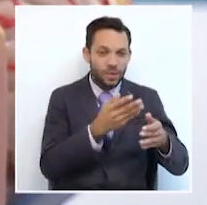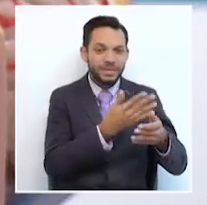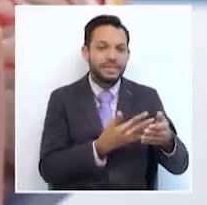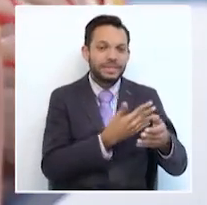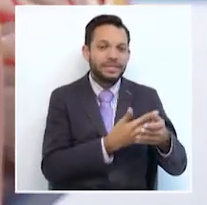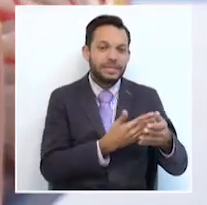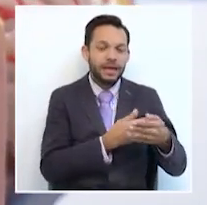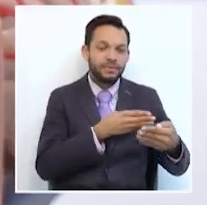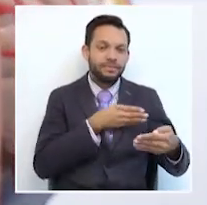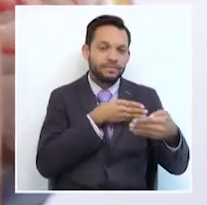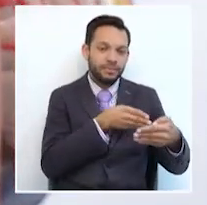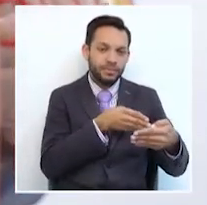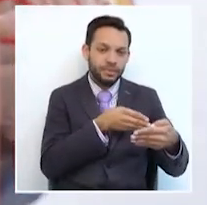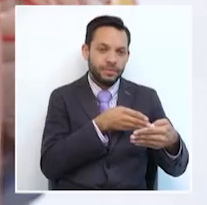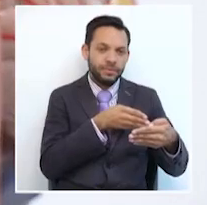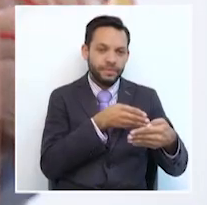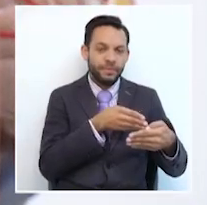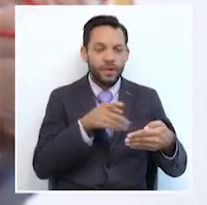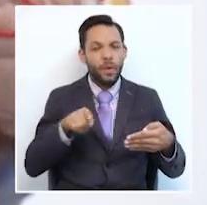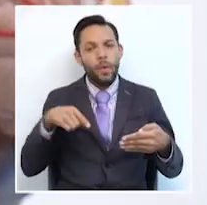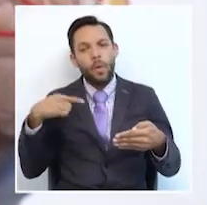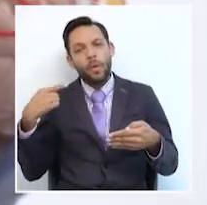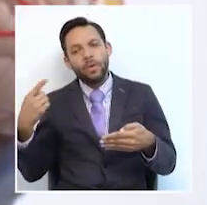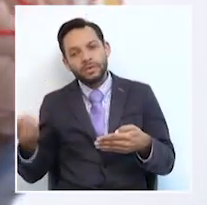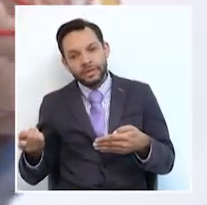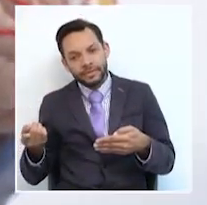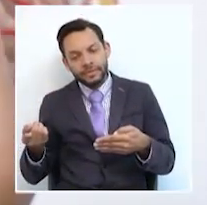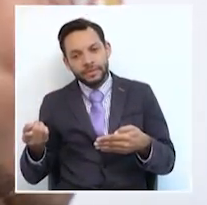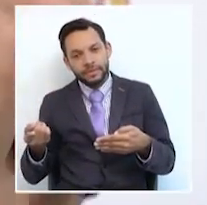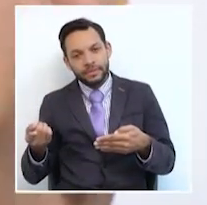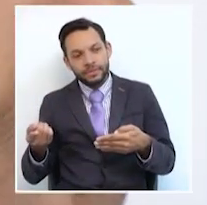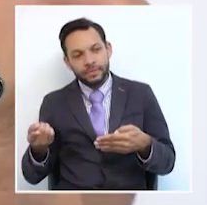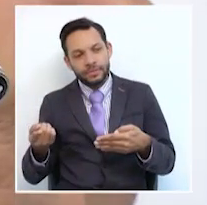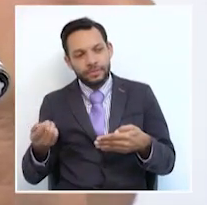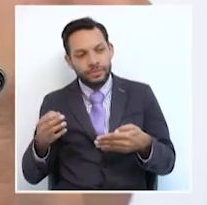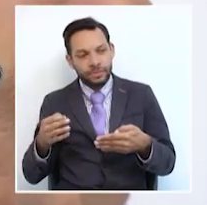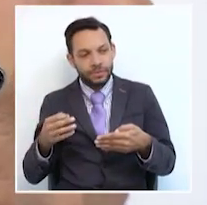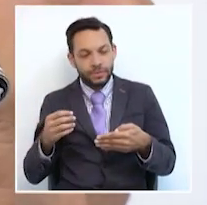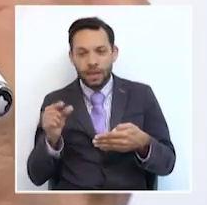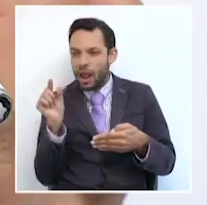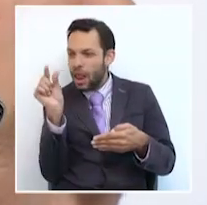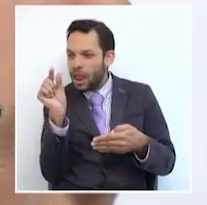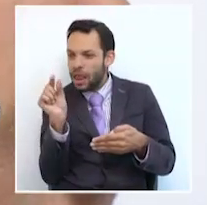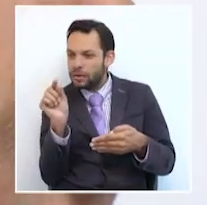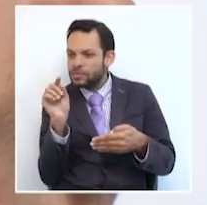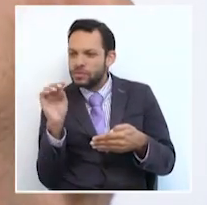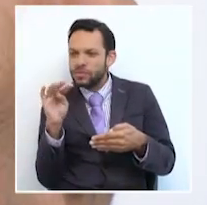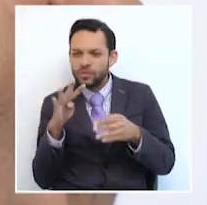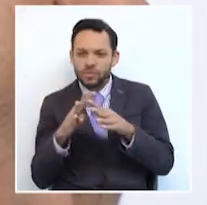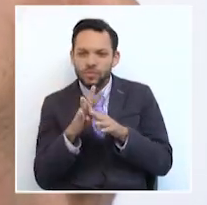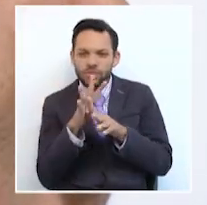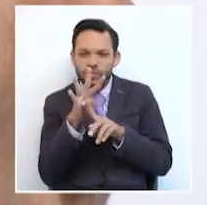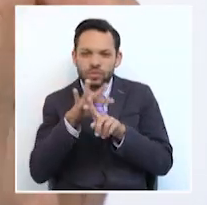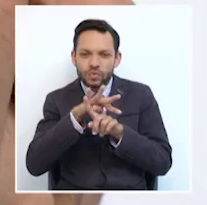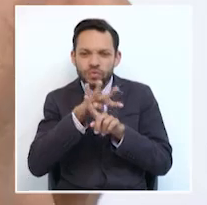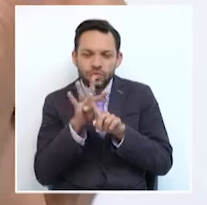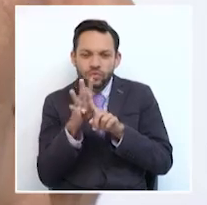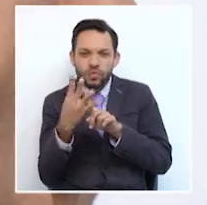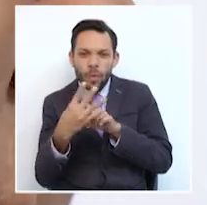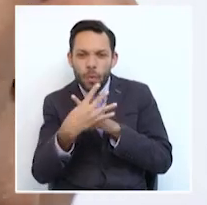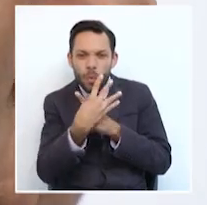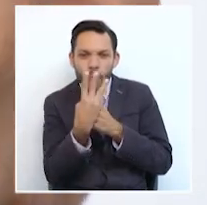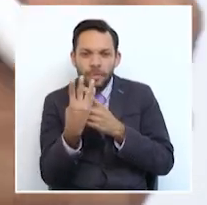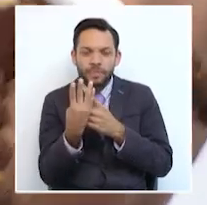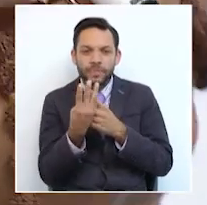de este cerebro porque se cerró la otra es que en una de estas cositas aparece una bombita esto como